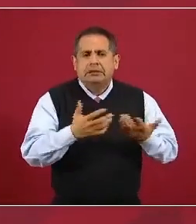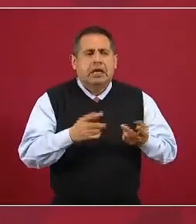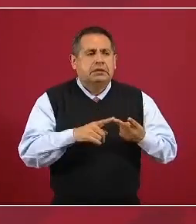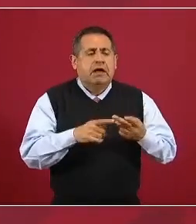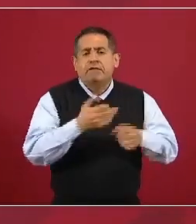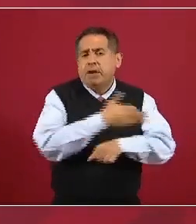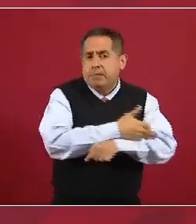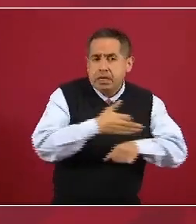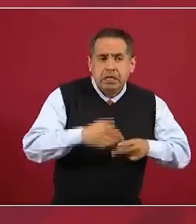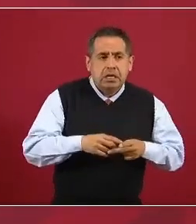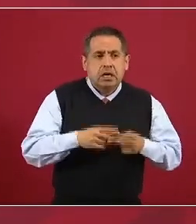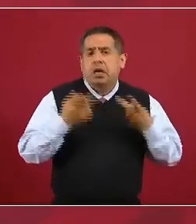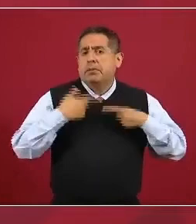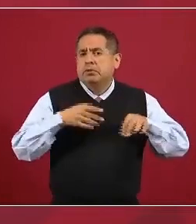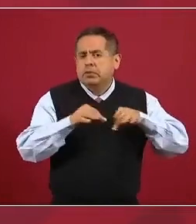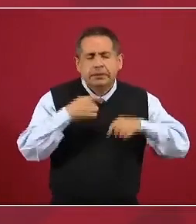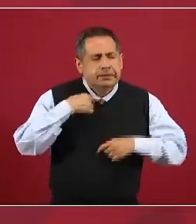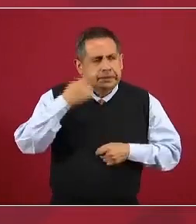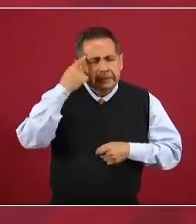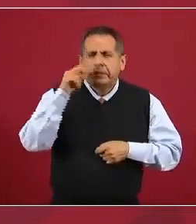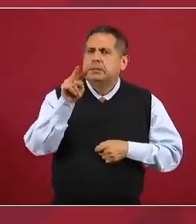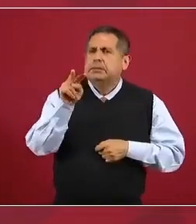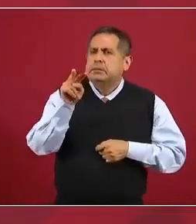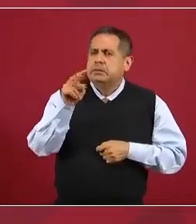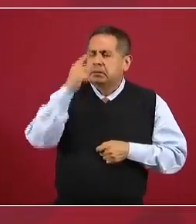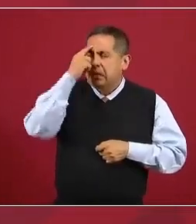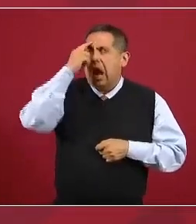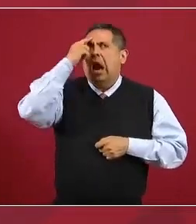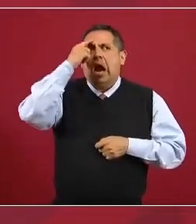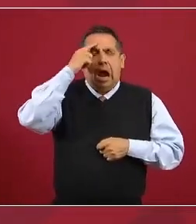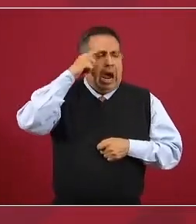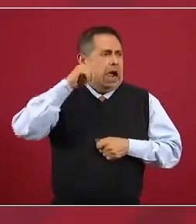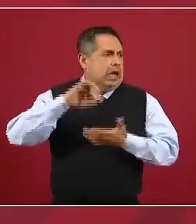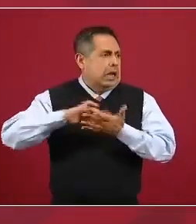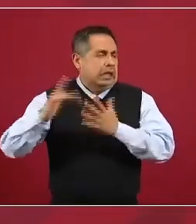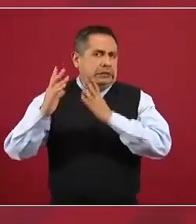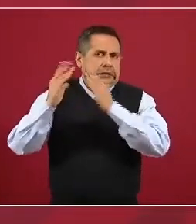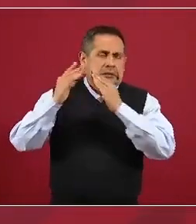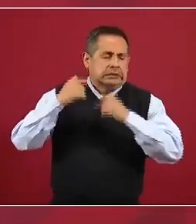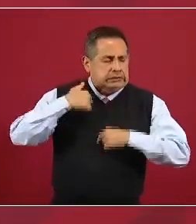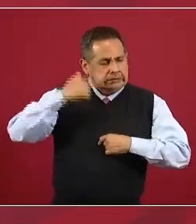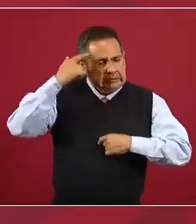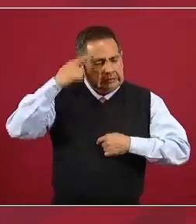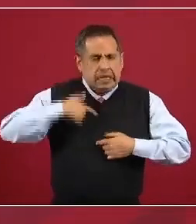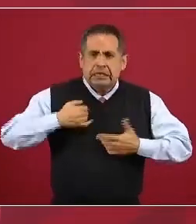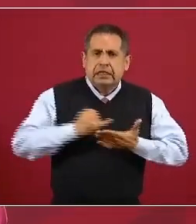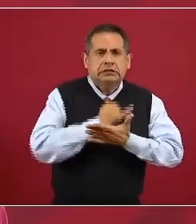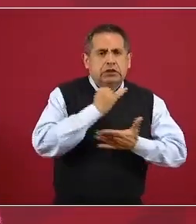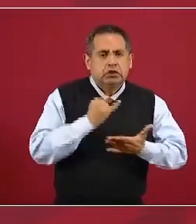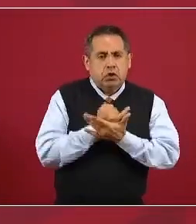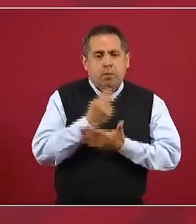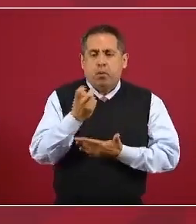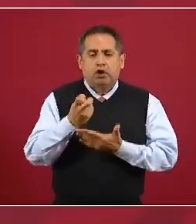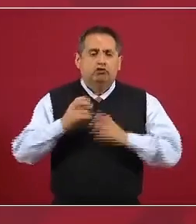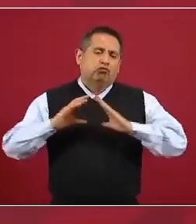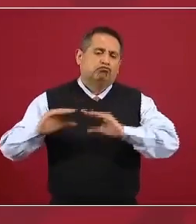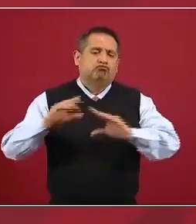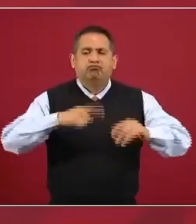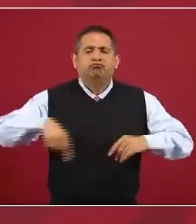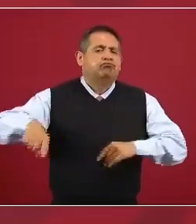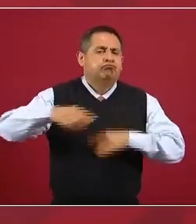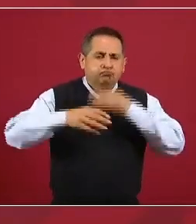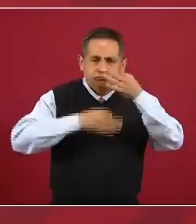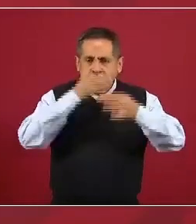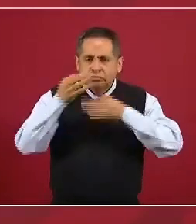trabajadores puedan tomar mejores decisiones económicas con la información que aquí vamos brindando. Y así todos los días